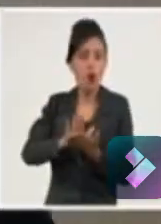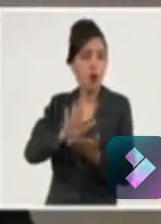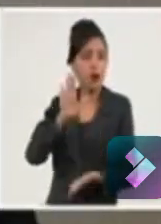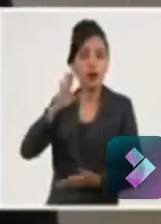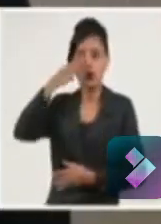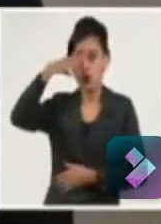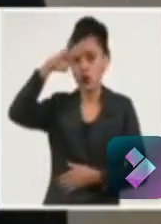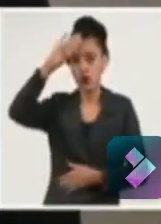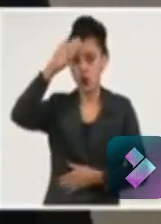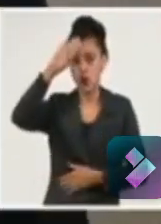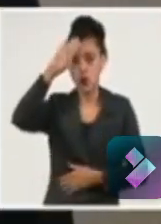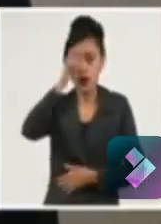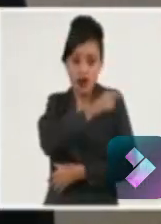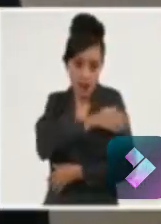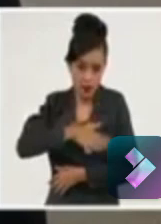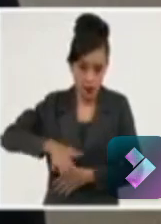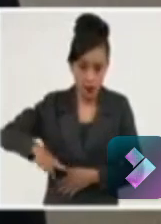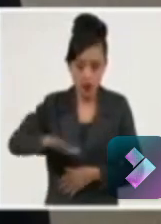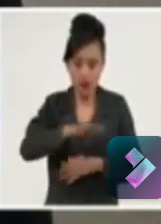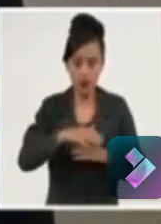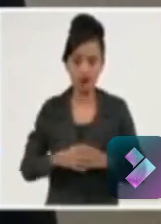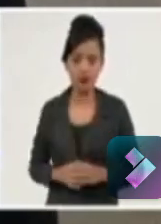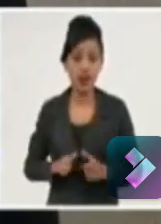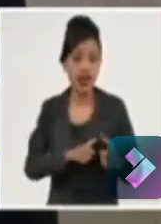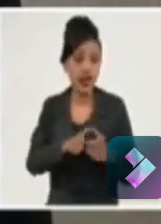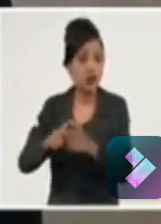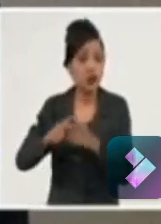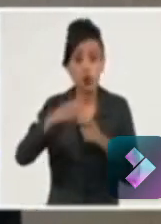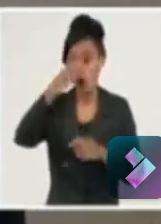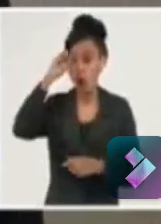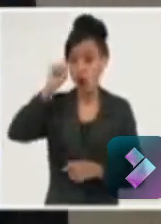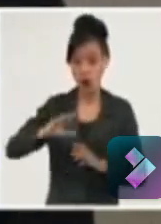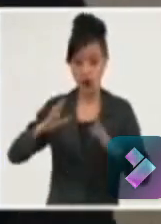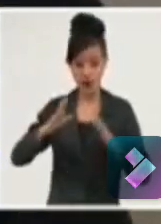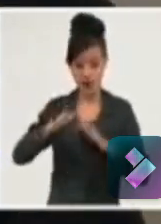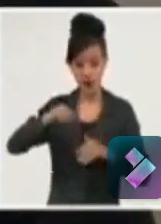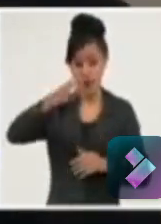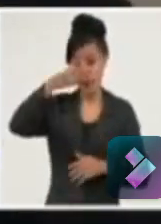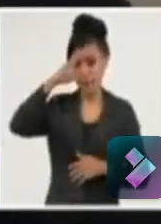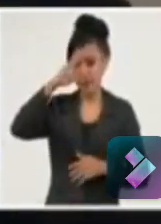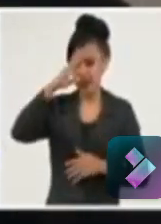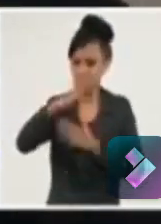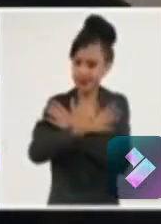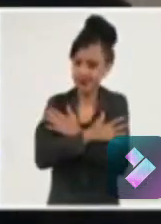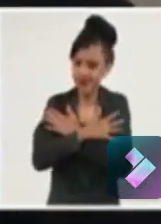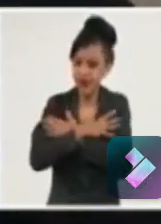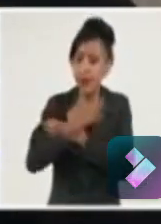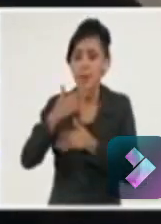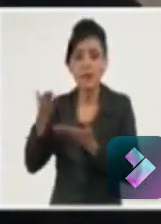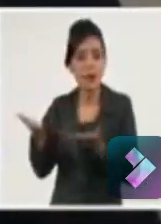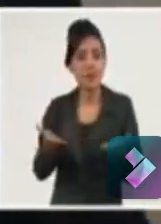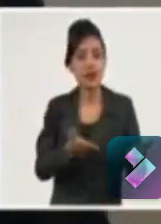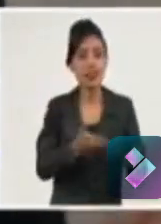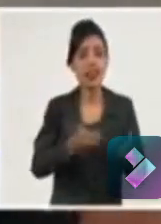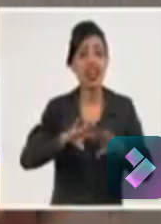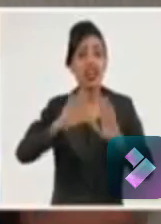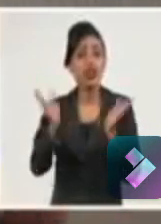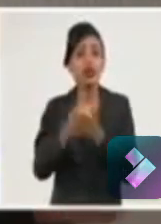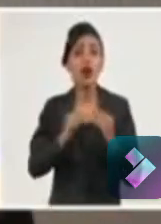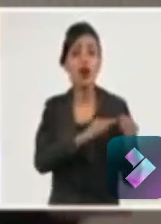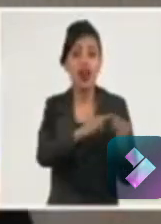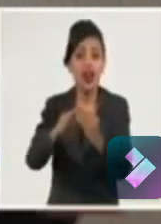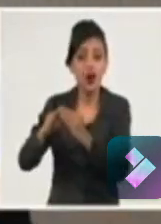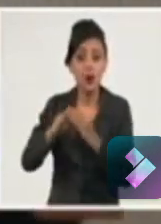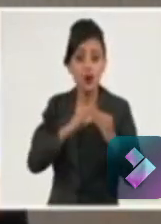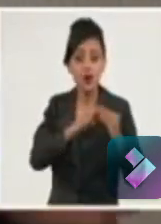La Asociación de Cubanos Residentes en México, José Martí, le da la más calurosa bienvenida, y toda la comunidad cubana también acá en México, desde Tierra Azteca.